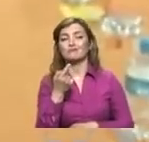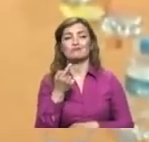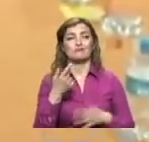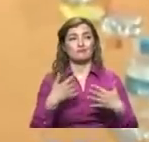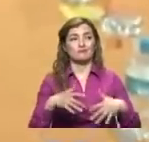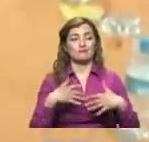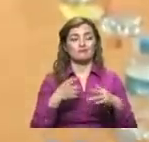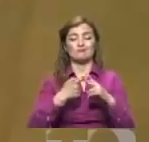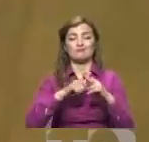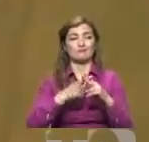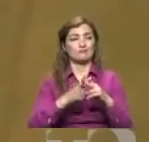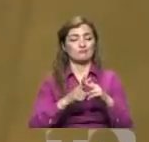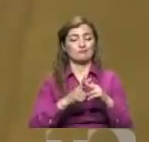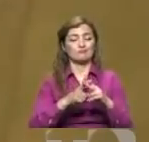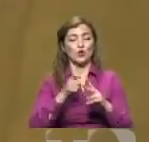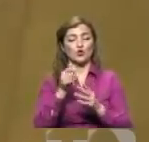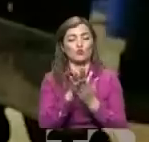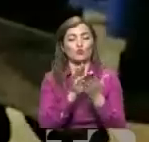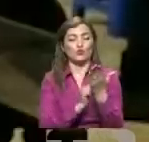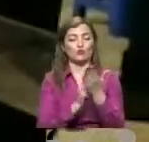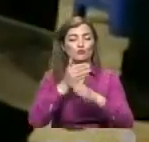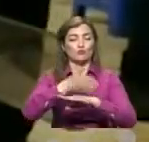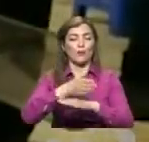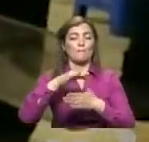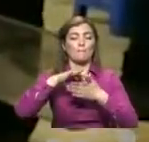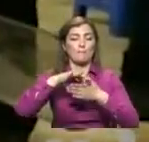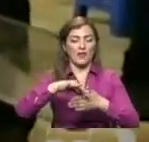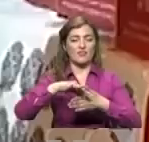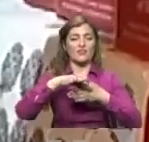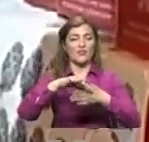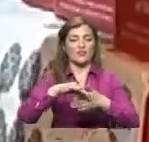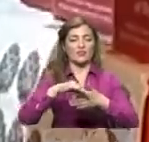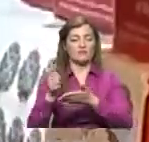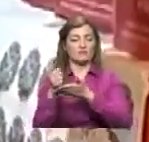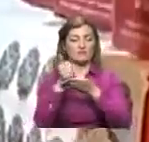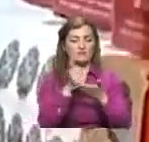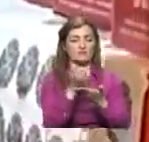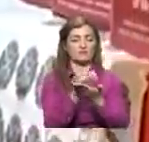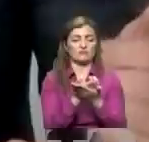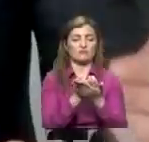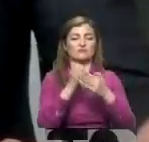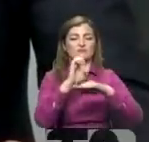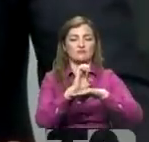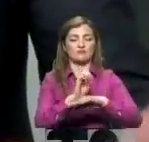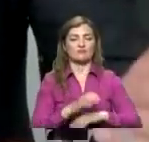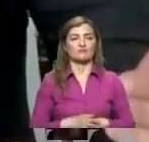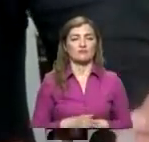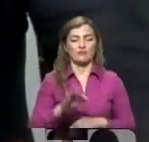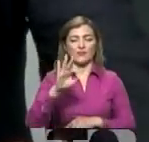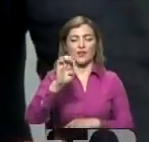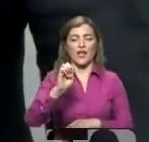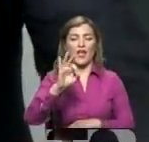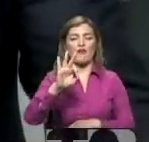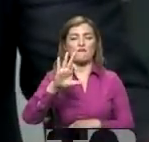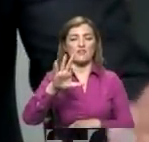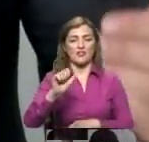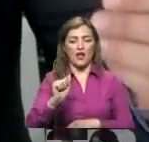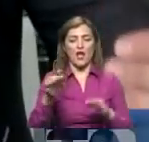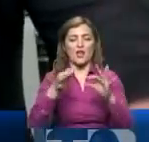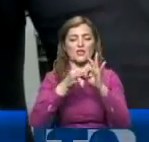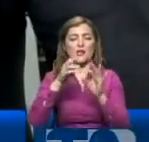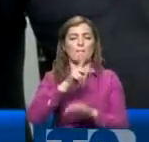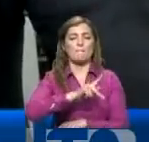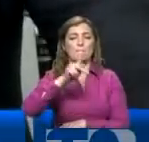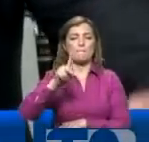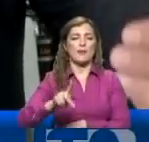punta de lanza para encaminar otros proyectos que están pendientes y que traerían beneficios al país. Tenemos el EFTA, tenemos la Alianza del Pacífico,